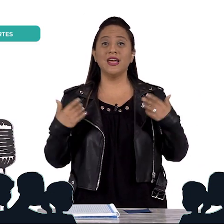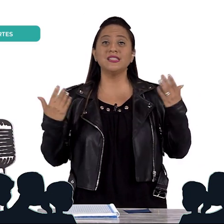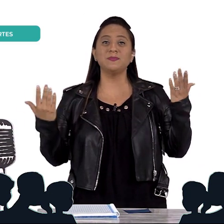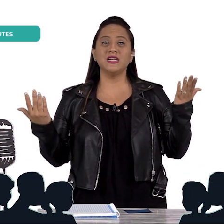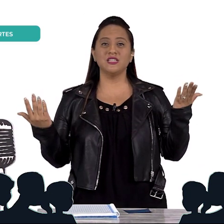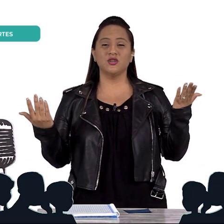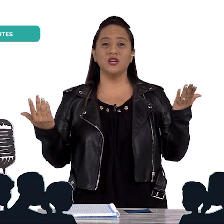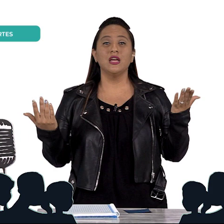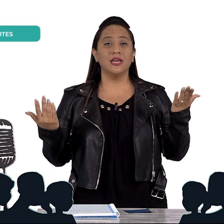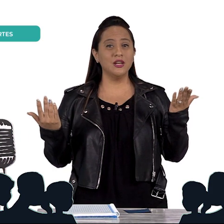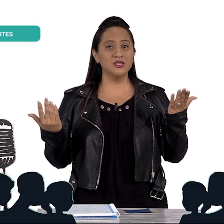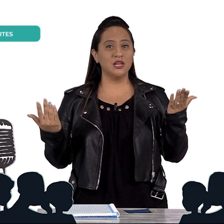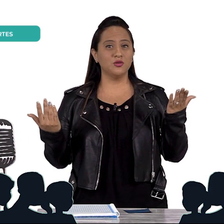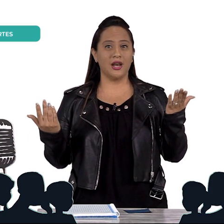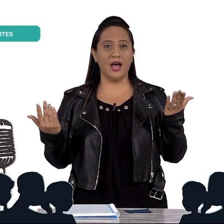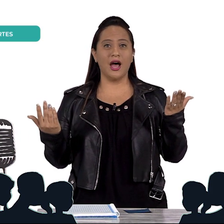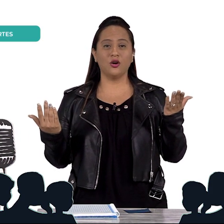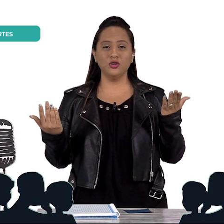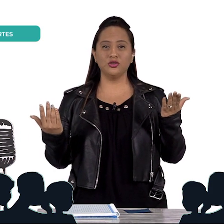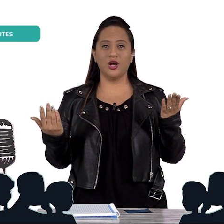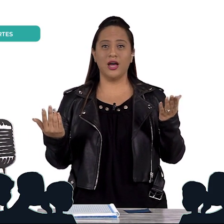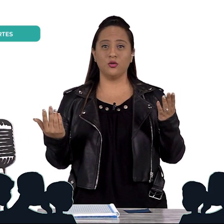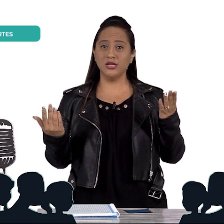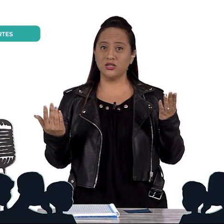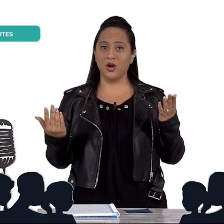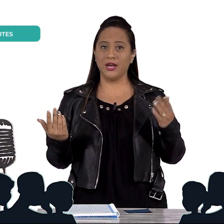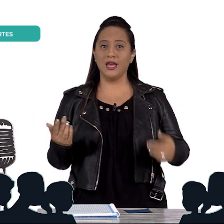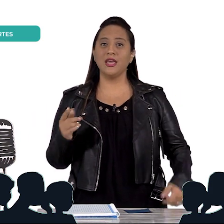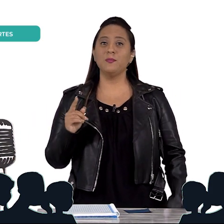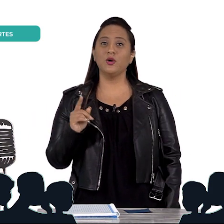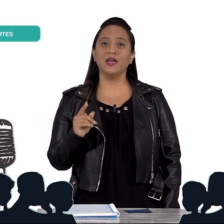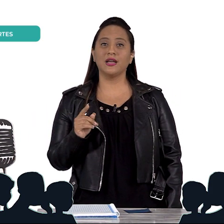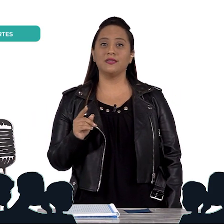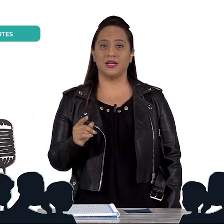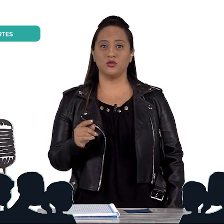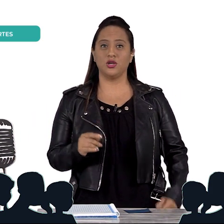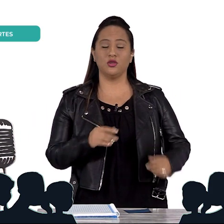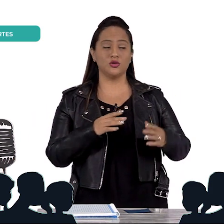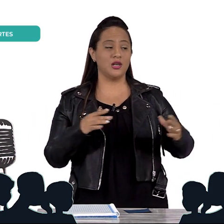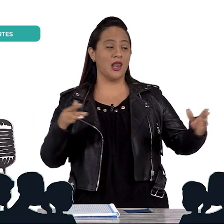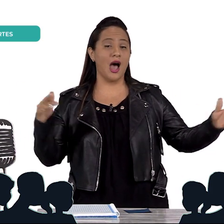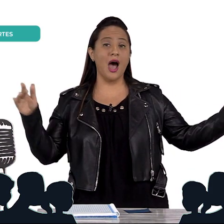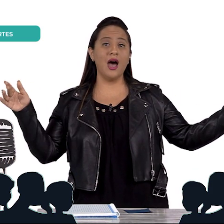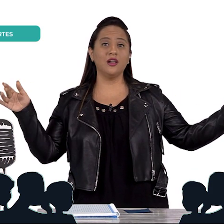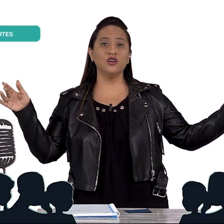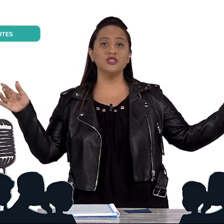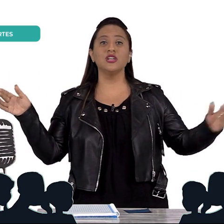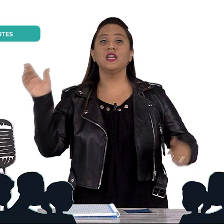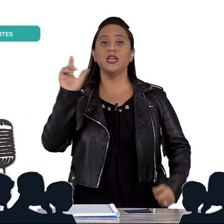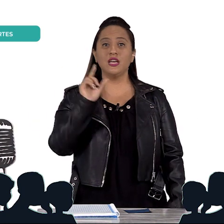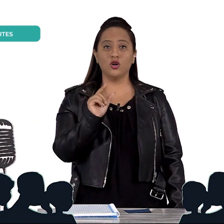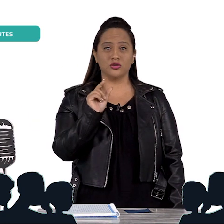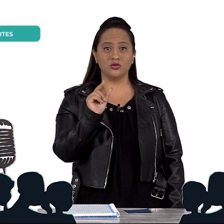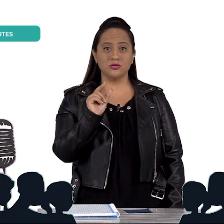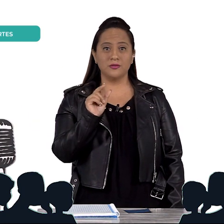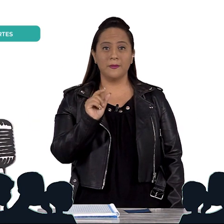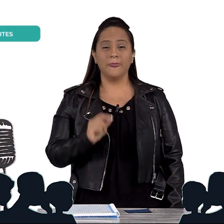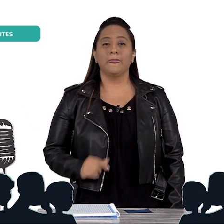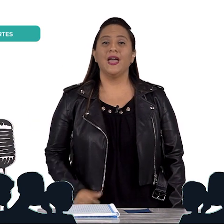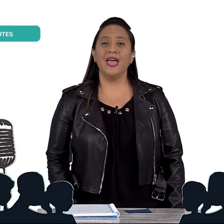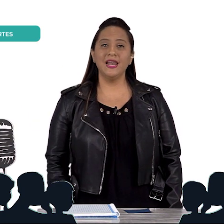de respiración que nos ayudará a controlar nuestro aire y poder cantar sonidos largos y